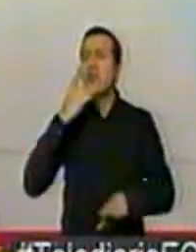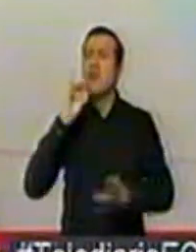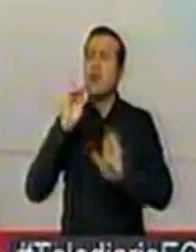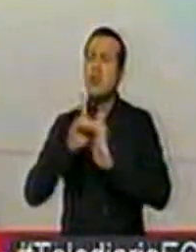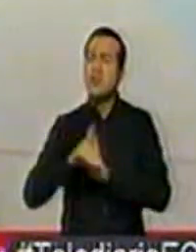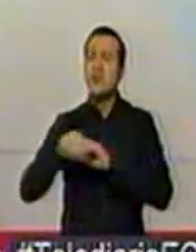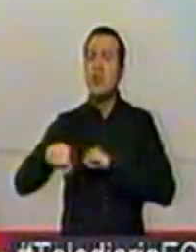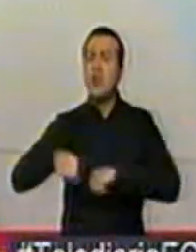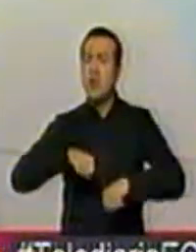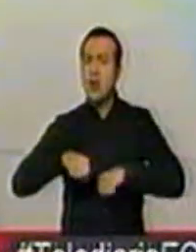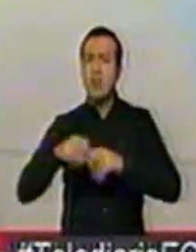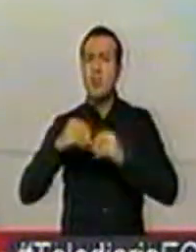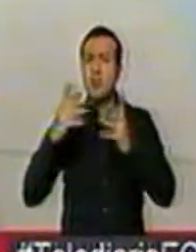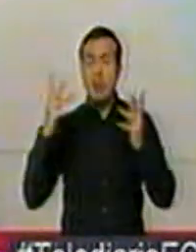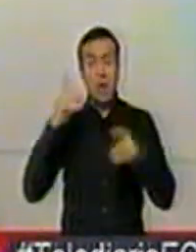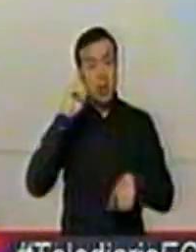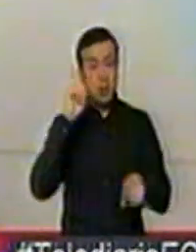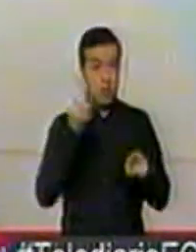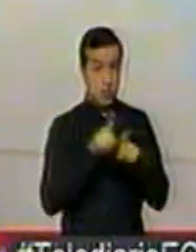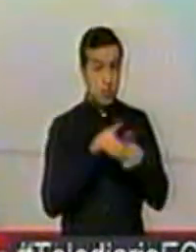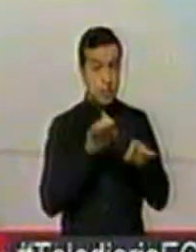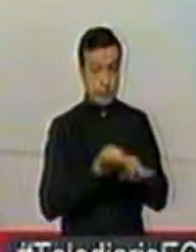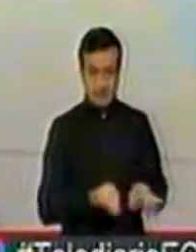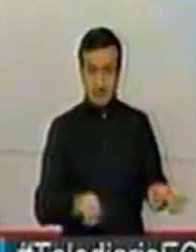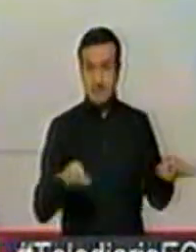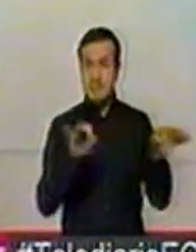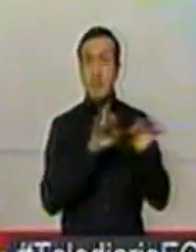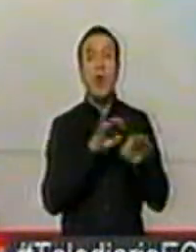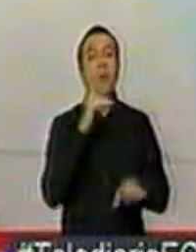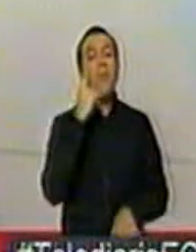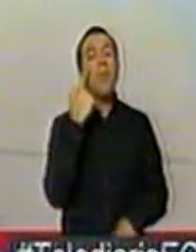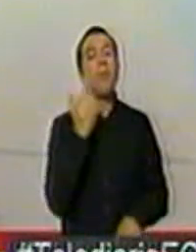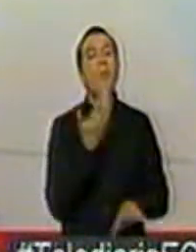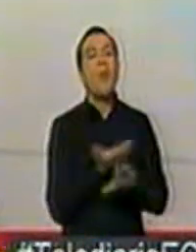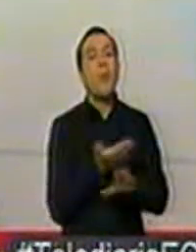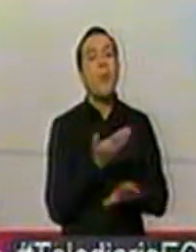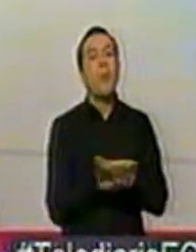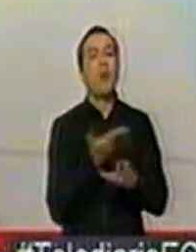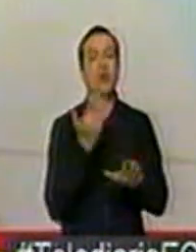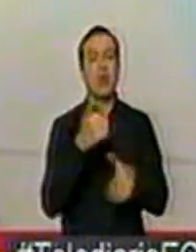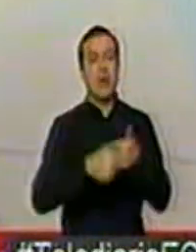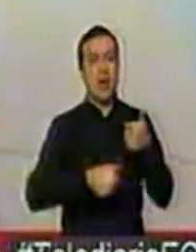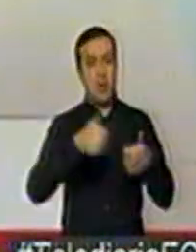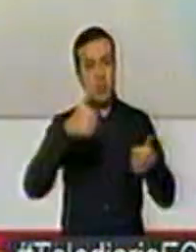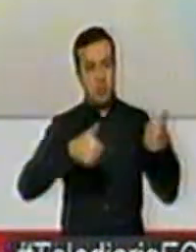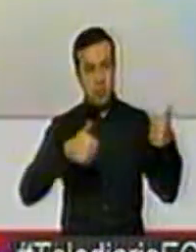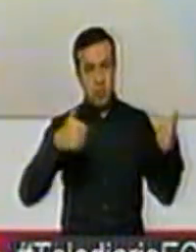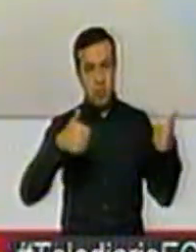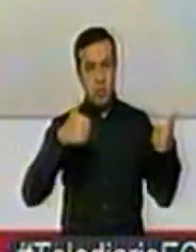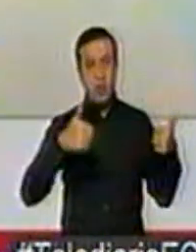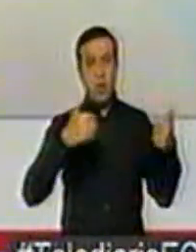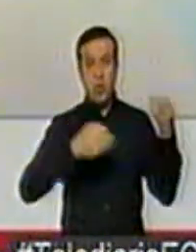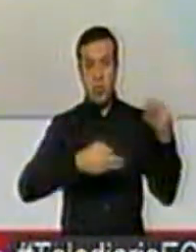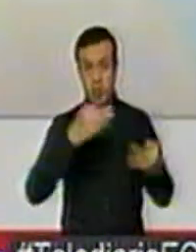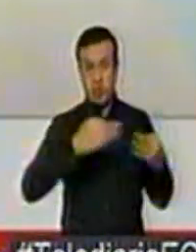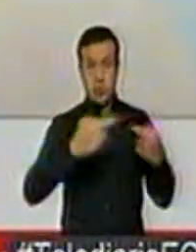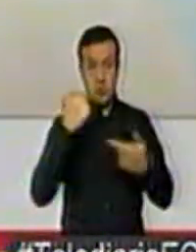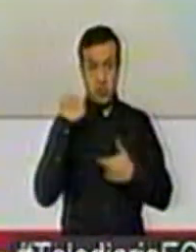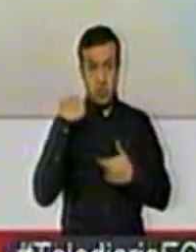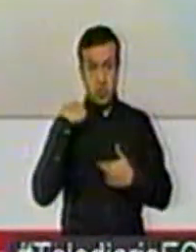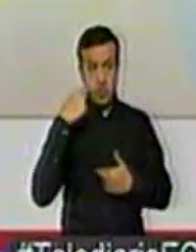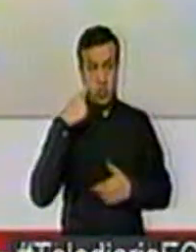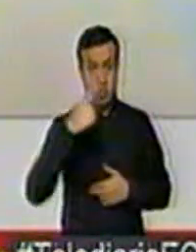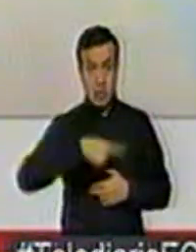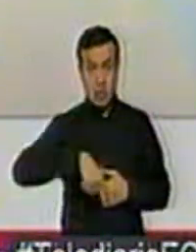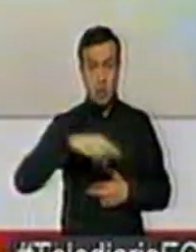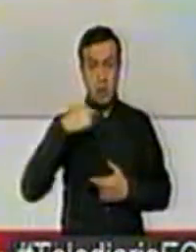una denuncia. Bueno, este acuerdo es muy importante porque lo que se plantea es precisamente que desde las altas autoridades de la función judicial han visto la